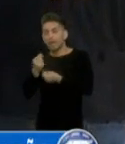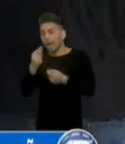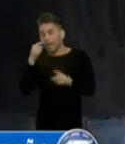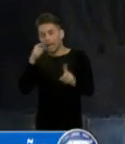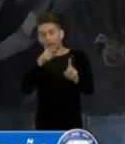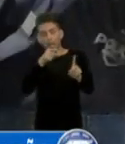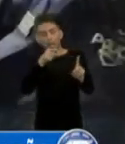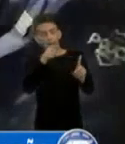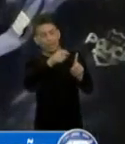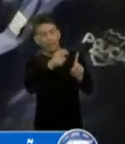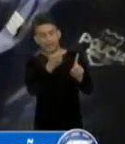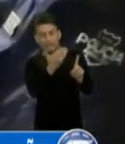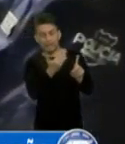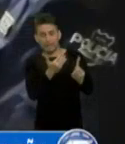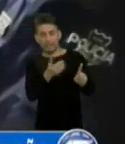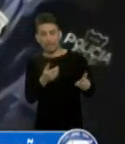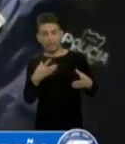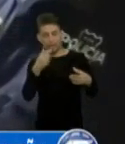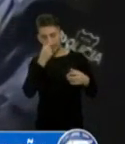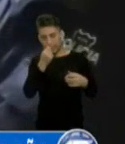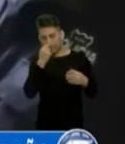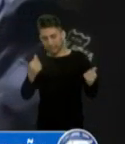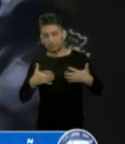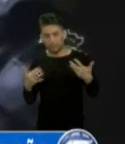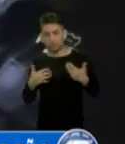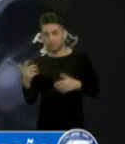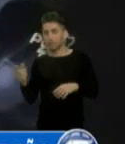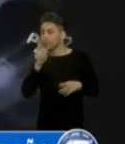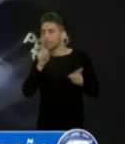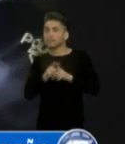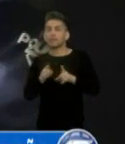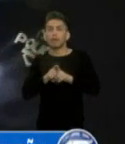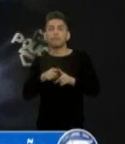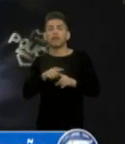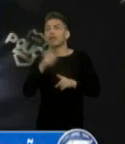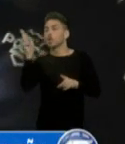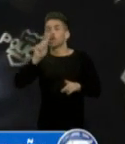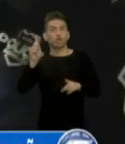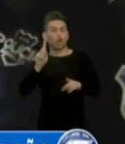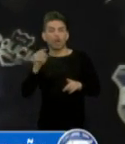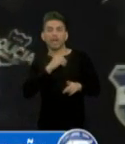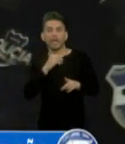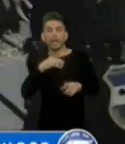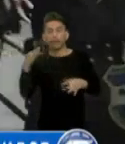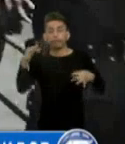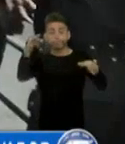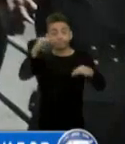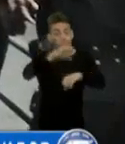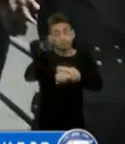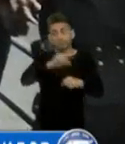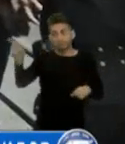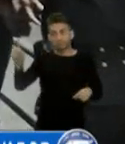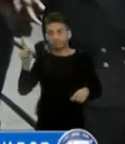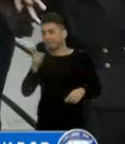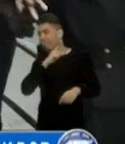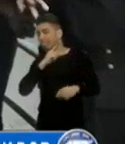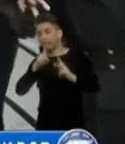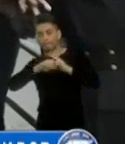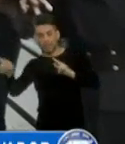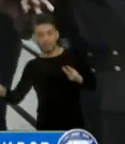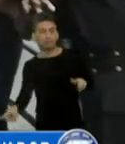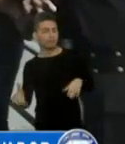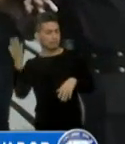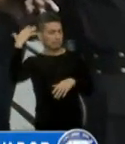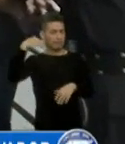captura vigente y también se le decretó como rebelde a acatar una orden judicial desde febrero del año 2016. El ciudadano salvadoreño